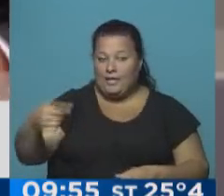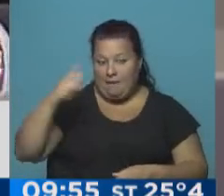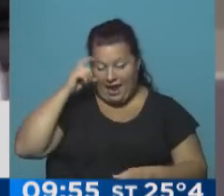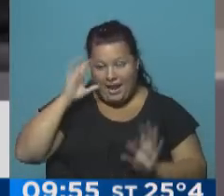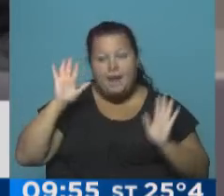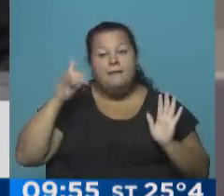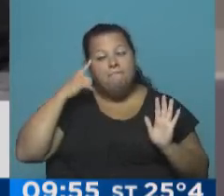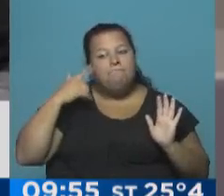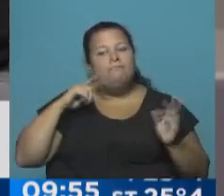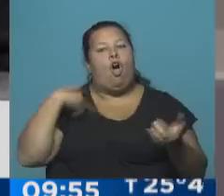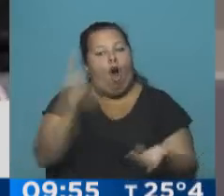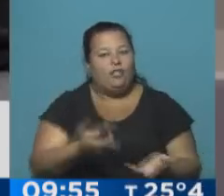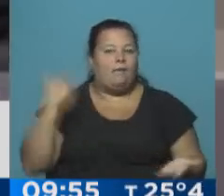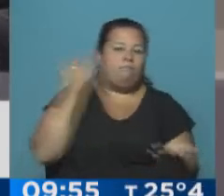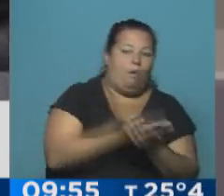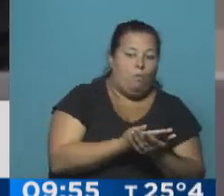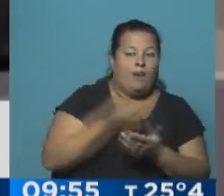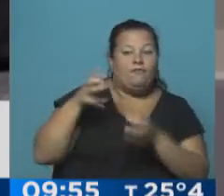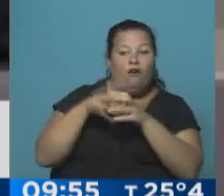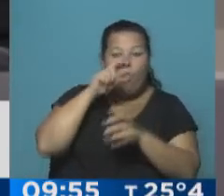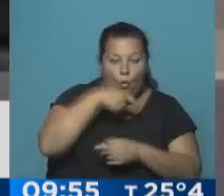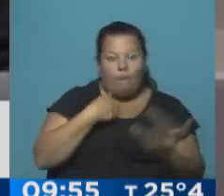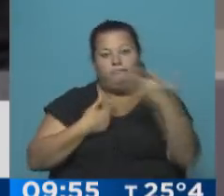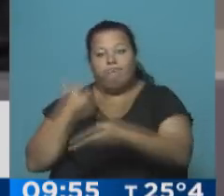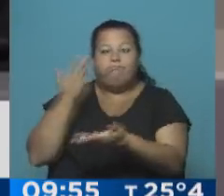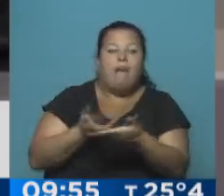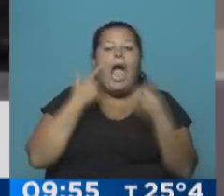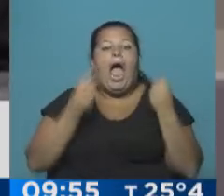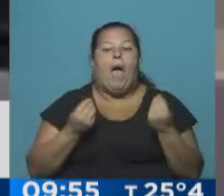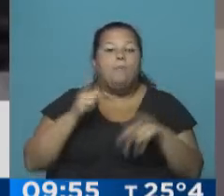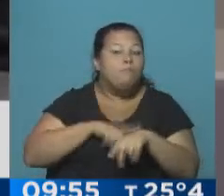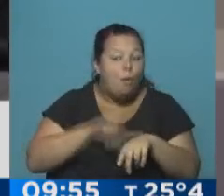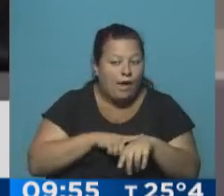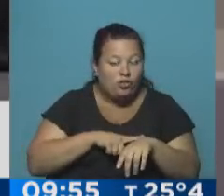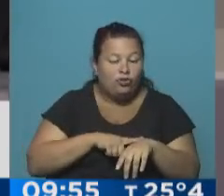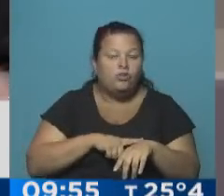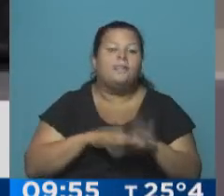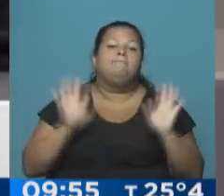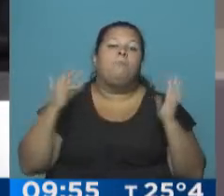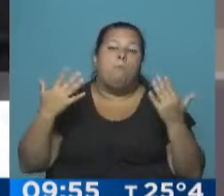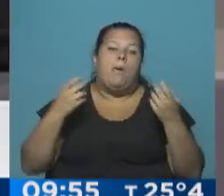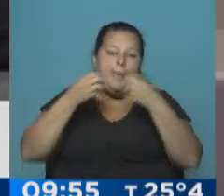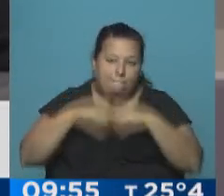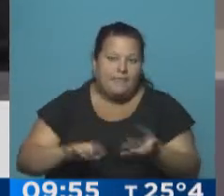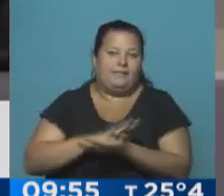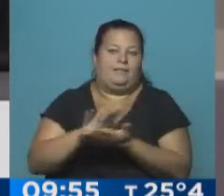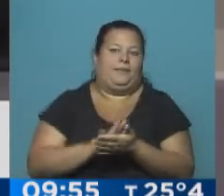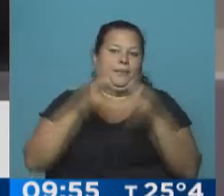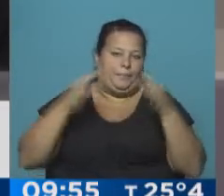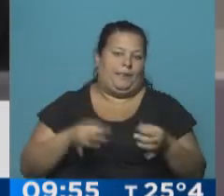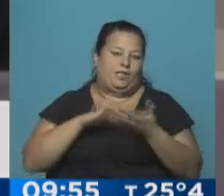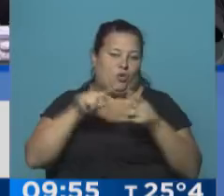se espera una contrapropuesta de los fondos hes será el momento en que quizás se inicie una negociación real sobre este